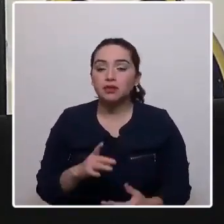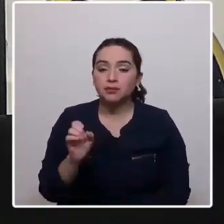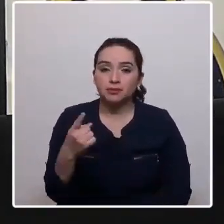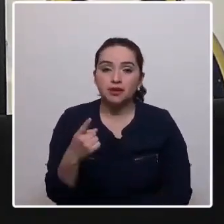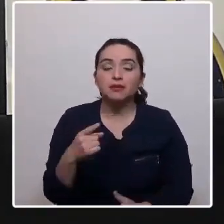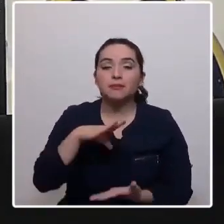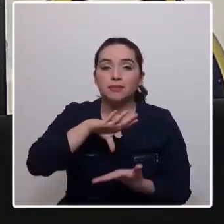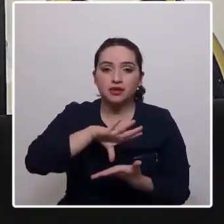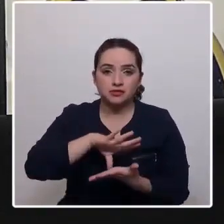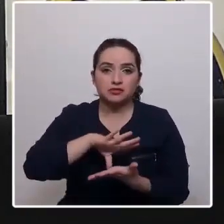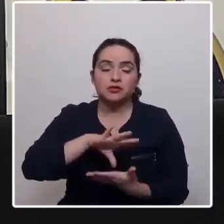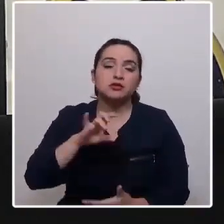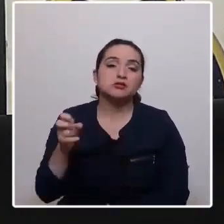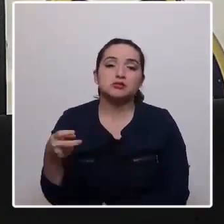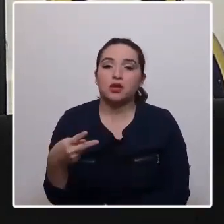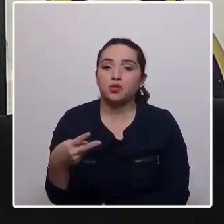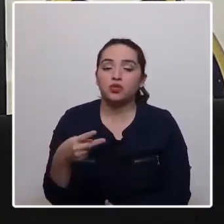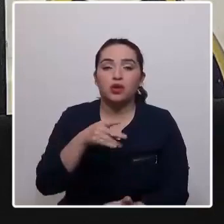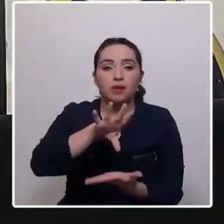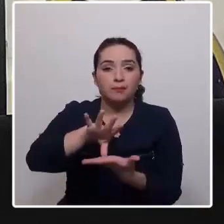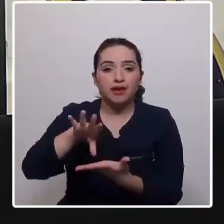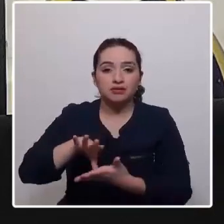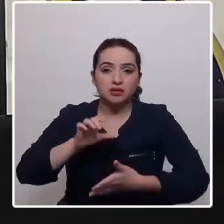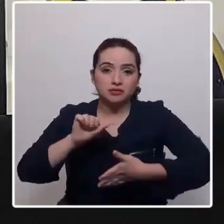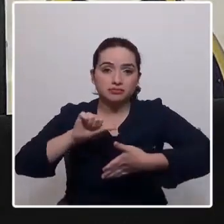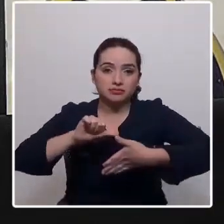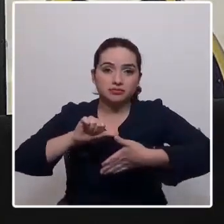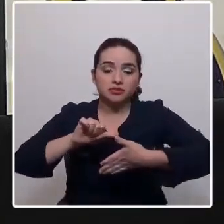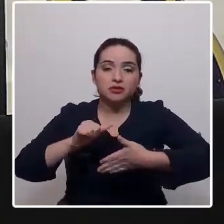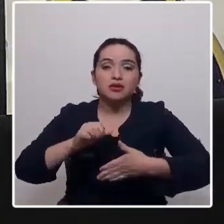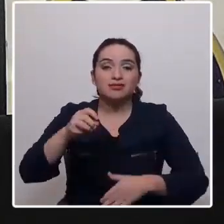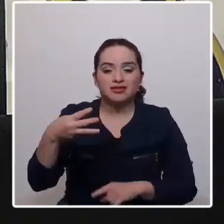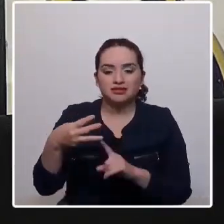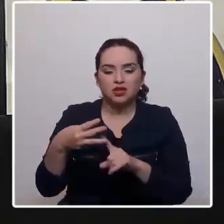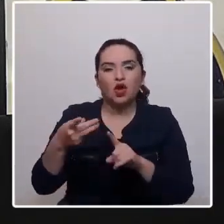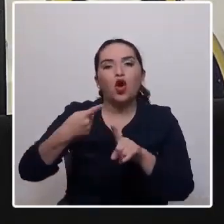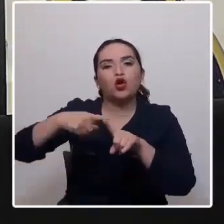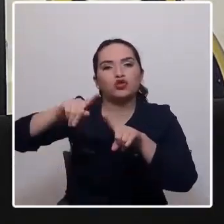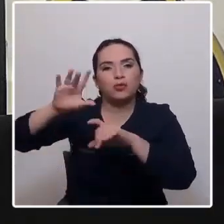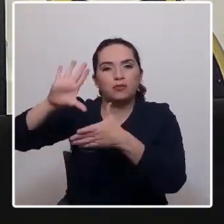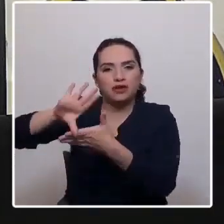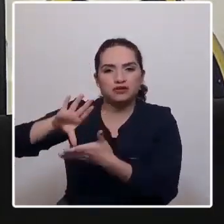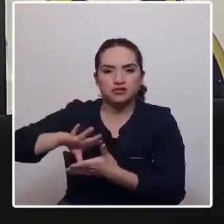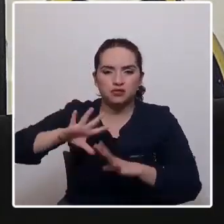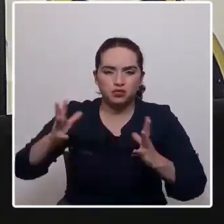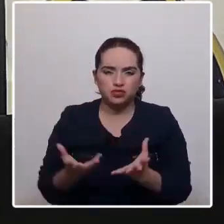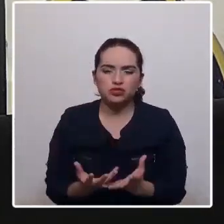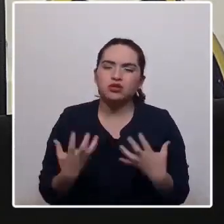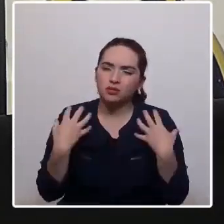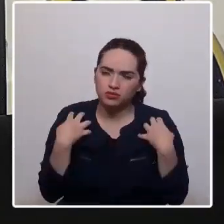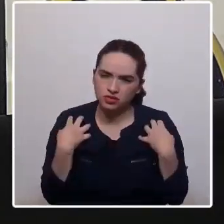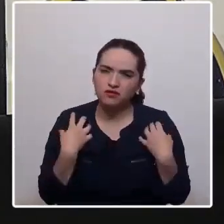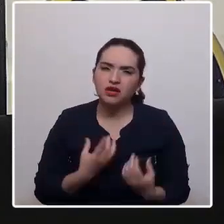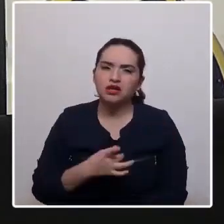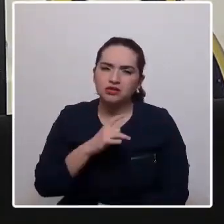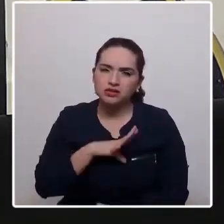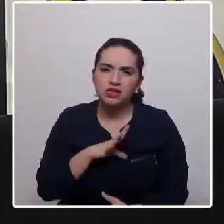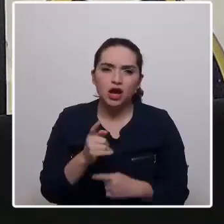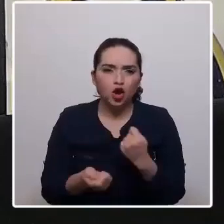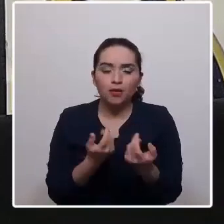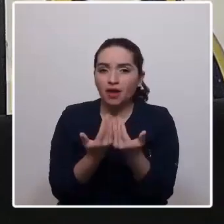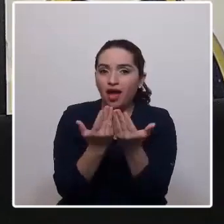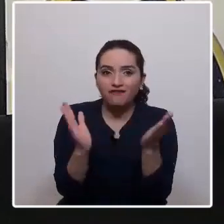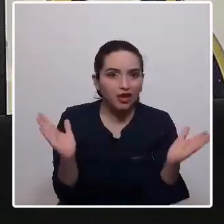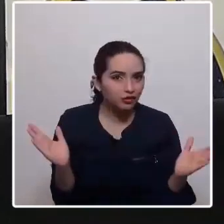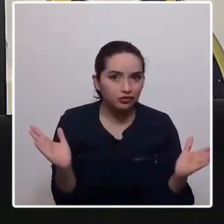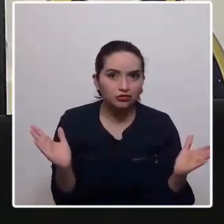país, en segundo lugar los países sudamericanos y en tercer lugar el resto del mundo. Seamos responsables, Chile es un país y una economía abierta que le ha